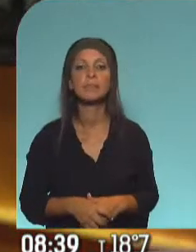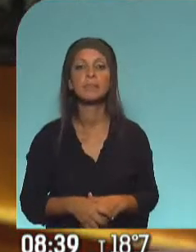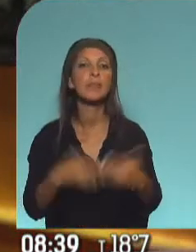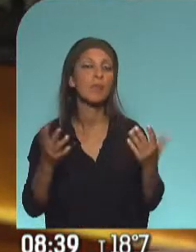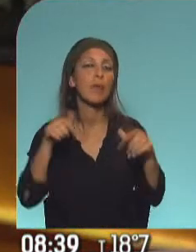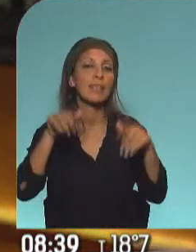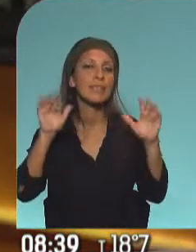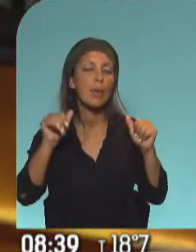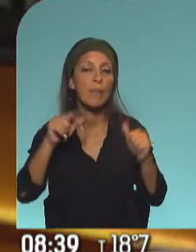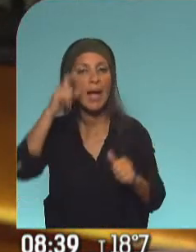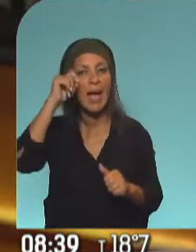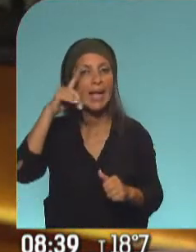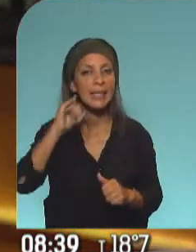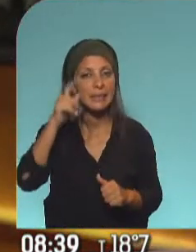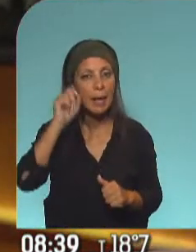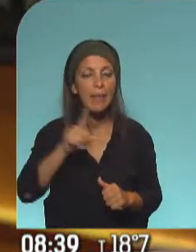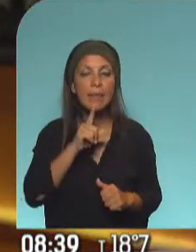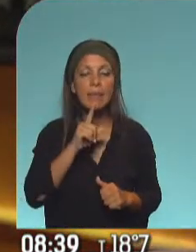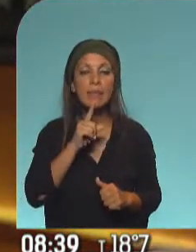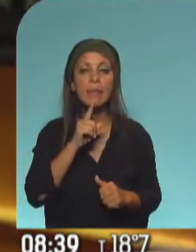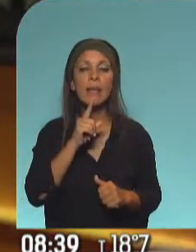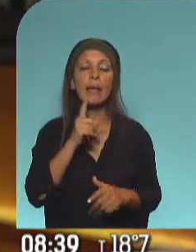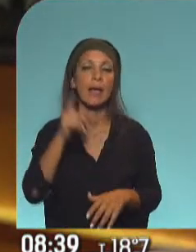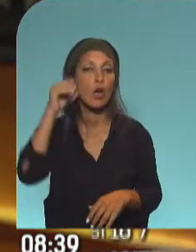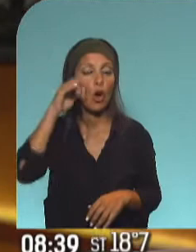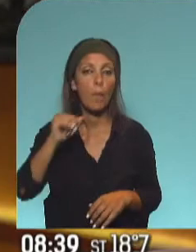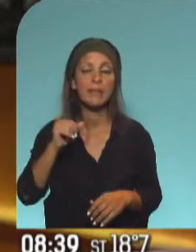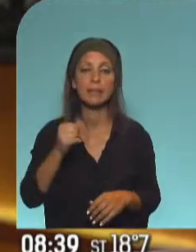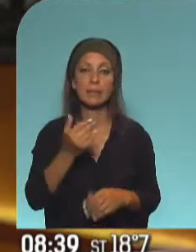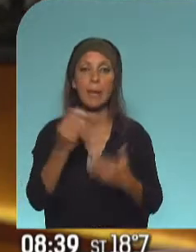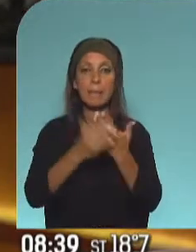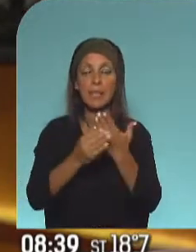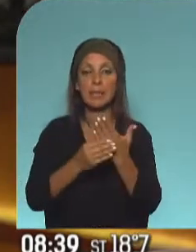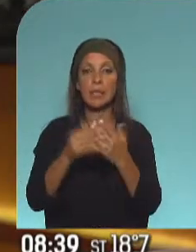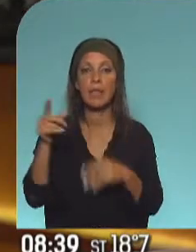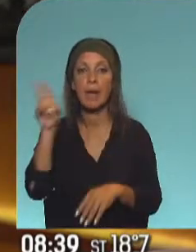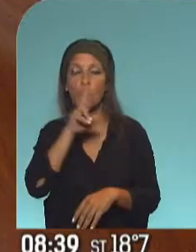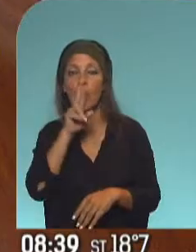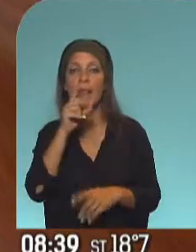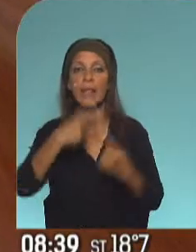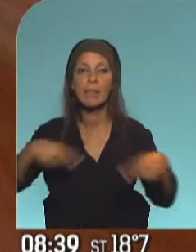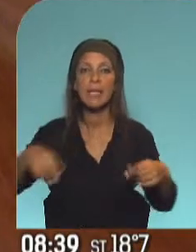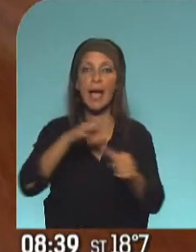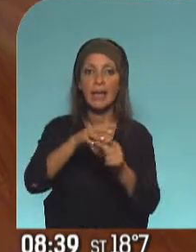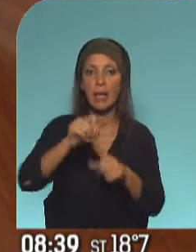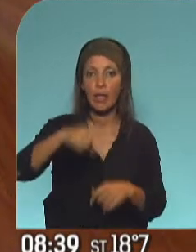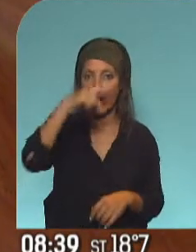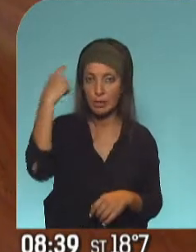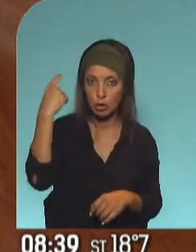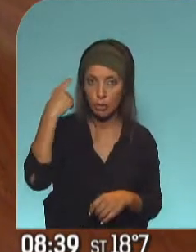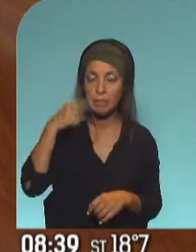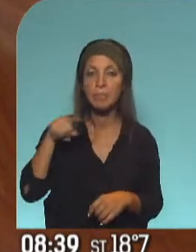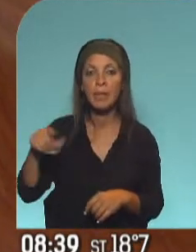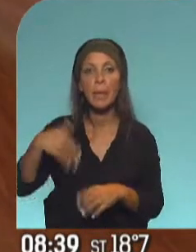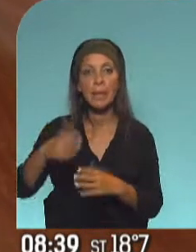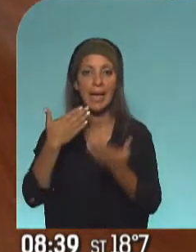Y saludamos a Elizabeth Gómez Alcorta, la ministra de la Mujer, Diversidad y Género de la Nación, que, bueno, va a